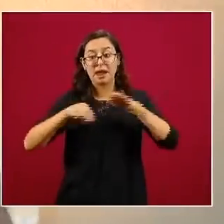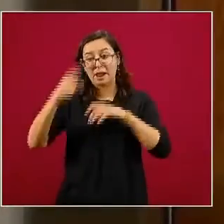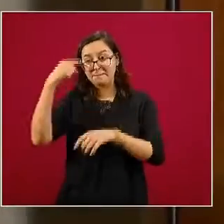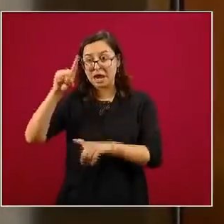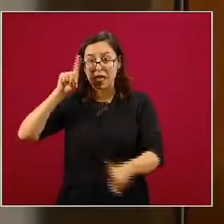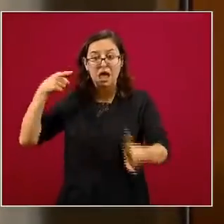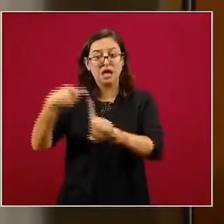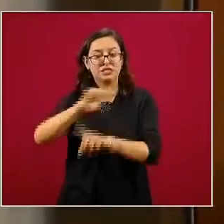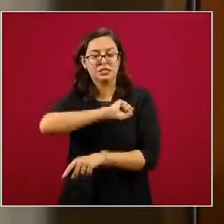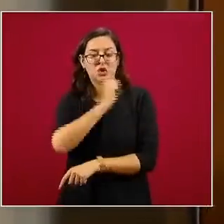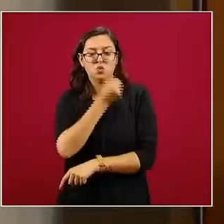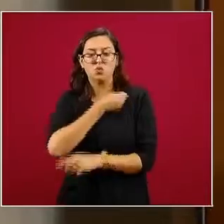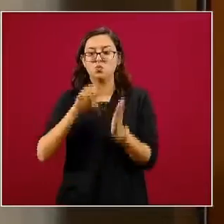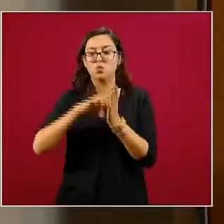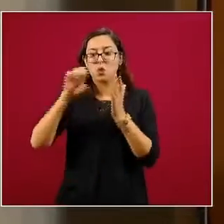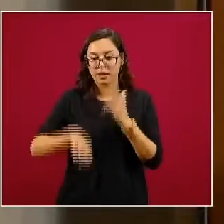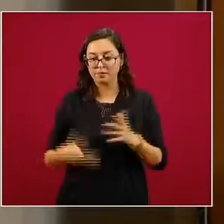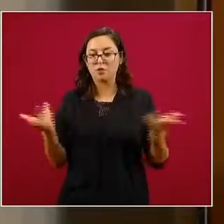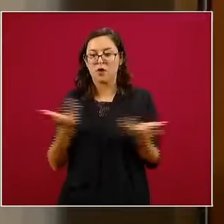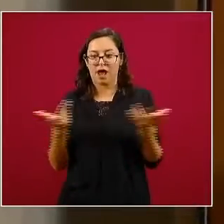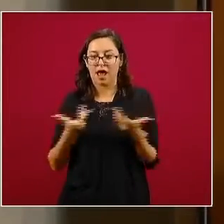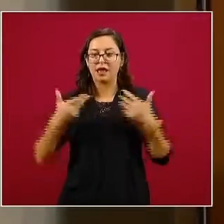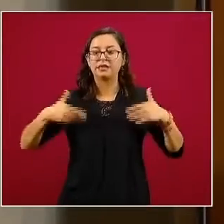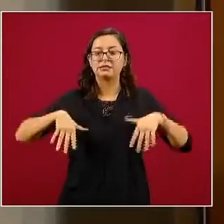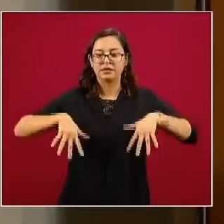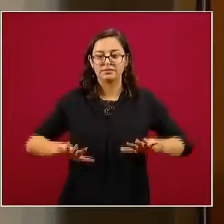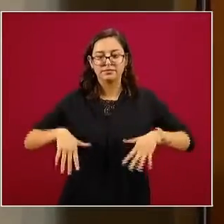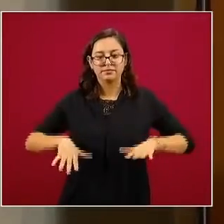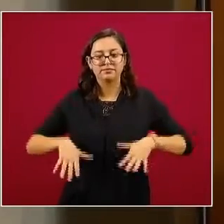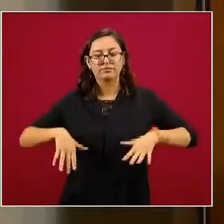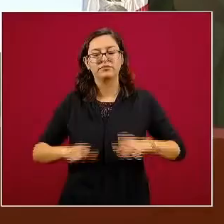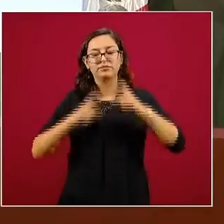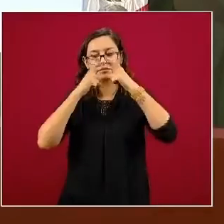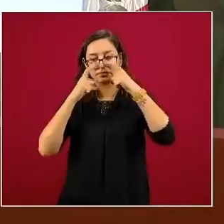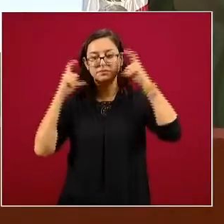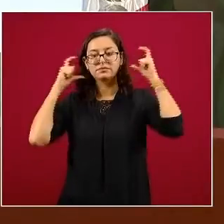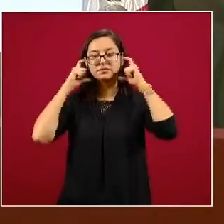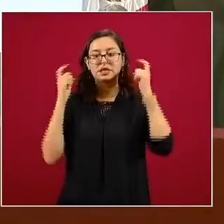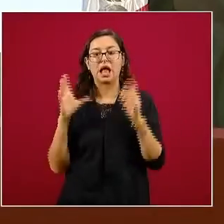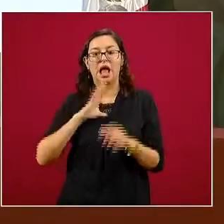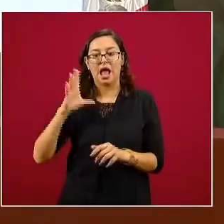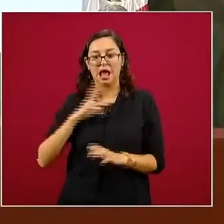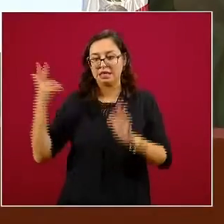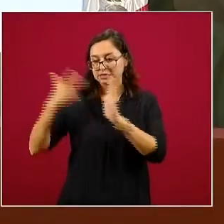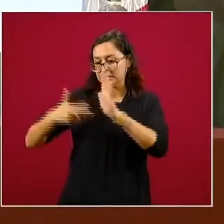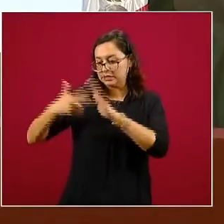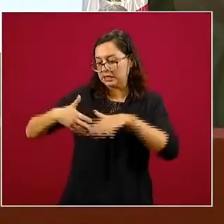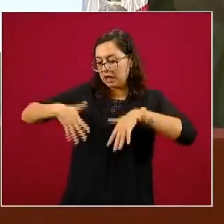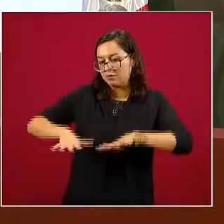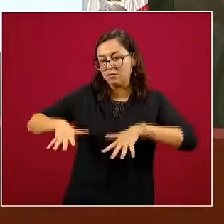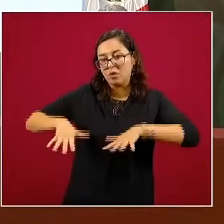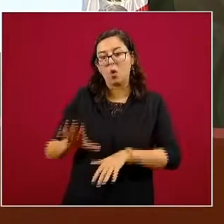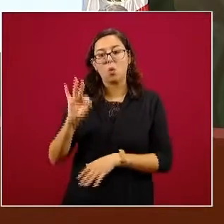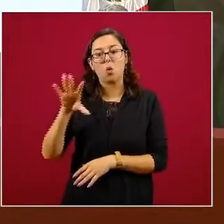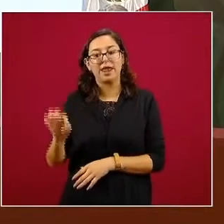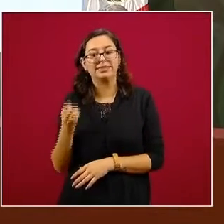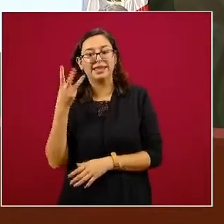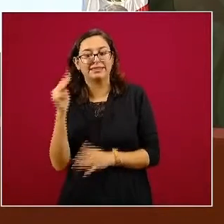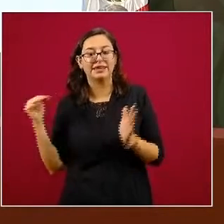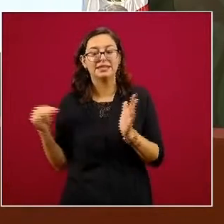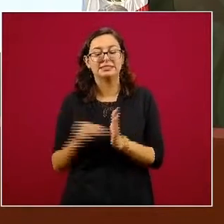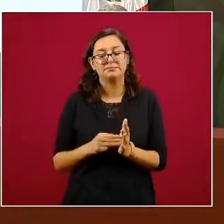hospitales rurales que hay aquí en Puebla, es una capacidad instalada importante. Además de